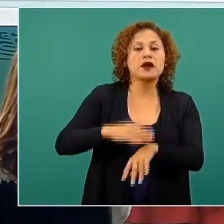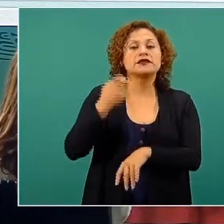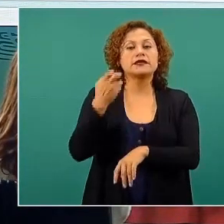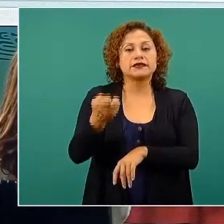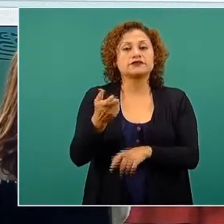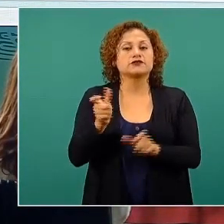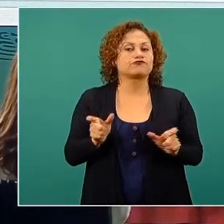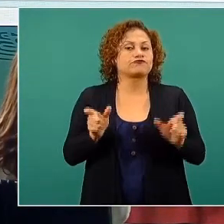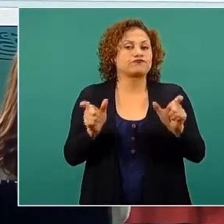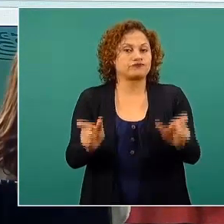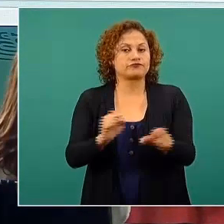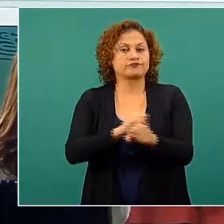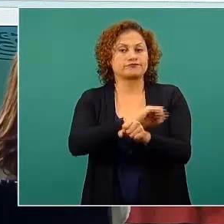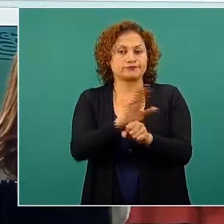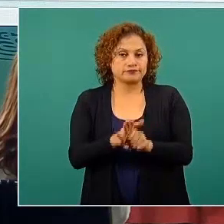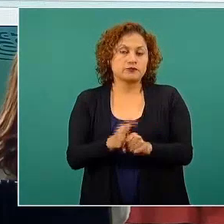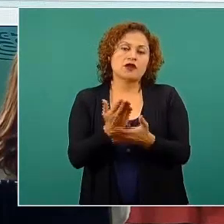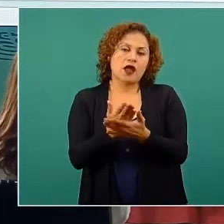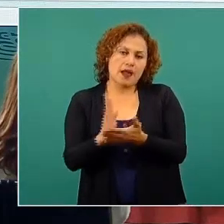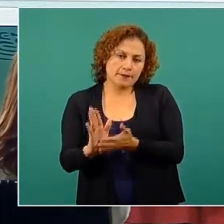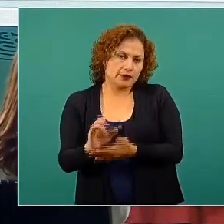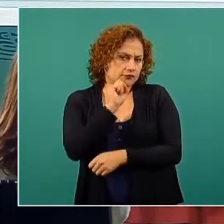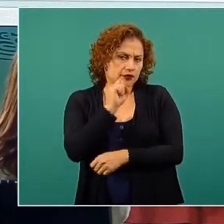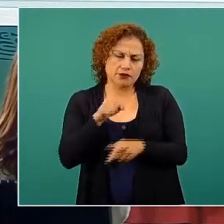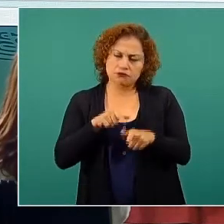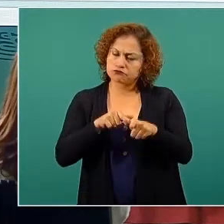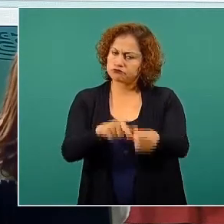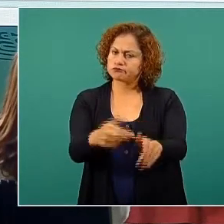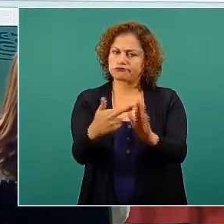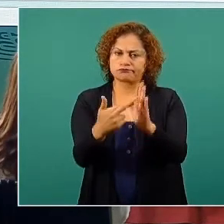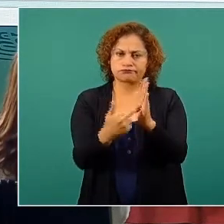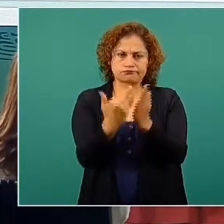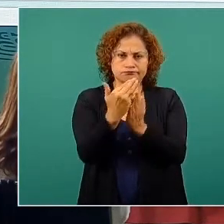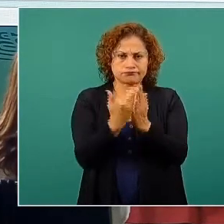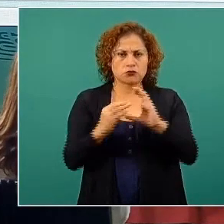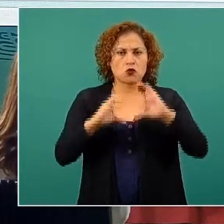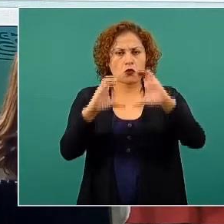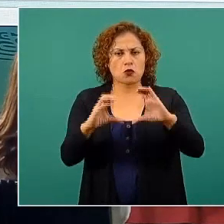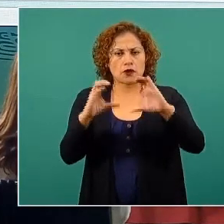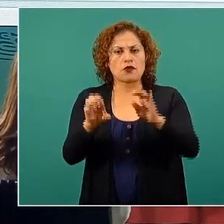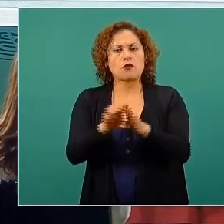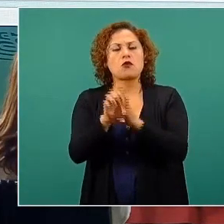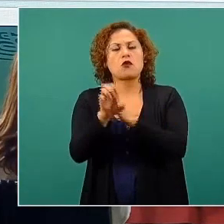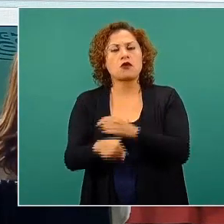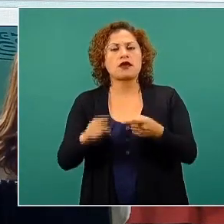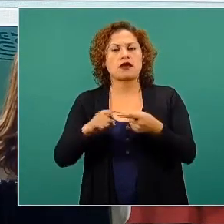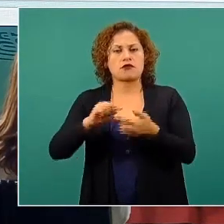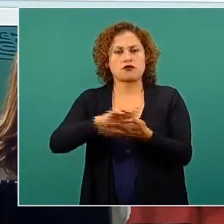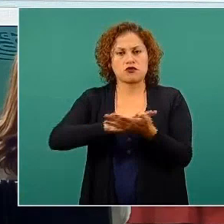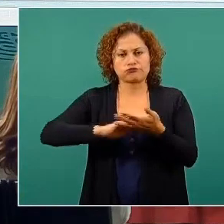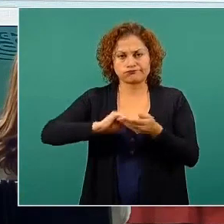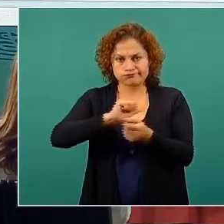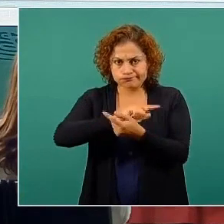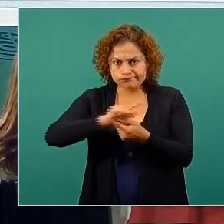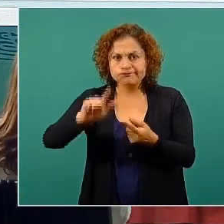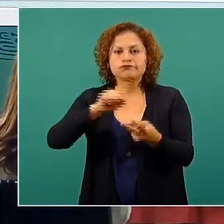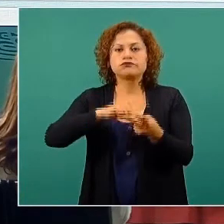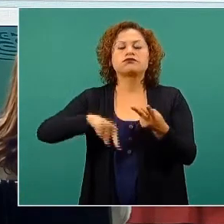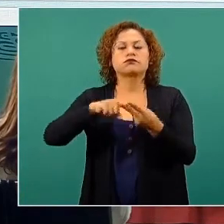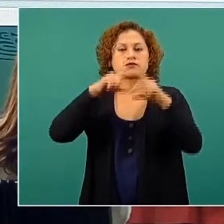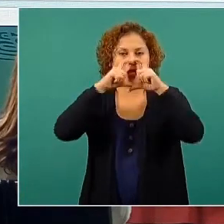medidas básicas de prevención, como el lavado frecuente de manos, el uso de barreras como el cubreboca, el cuidado de